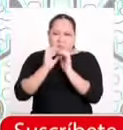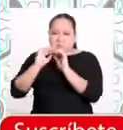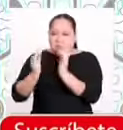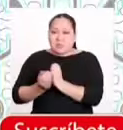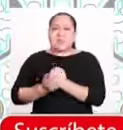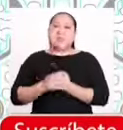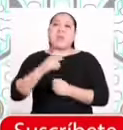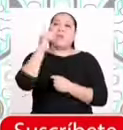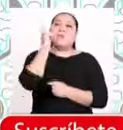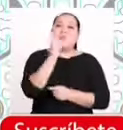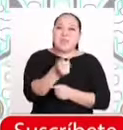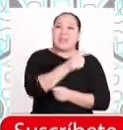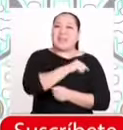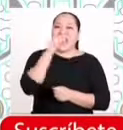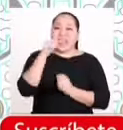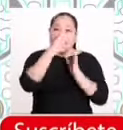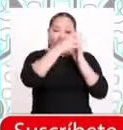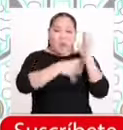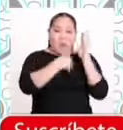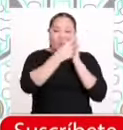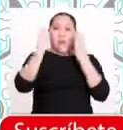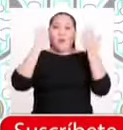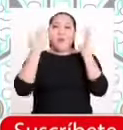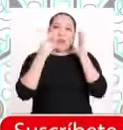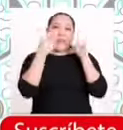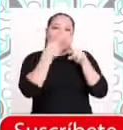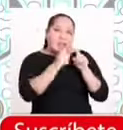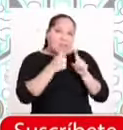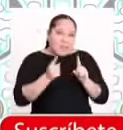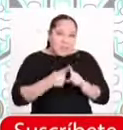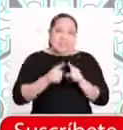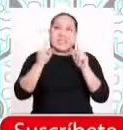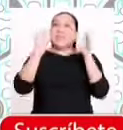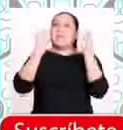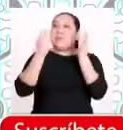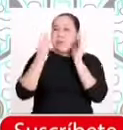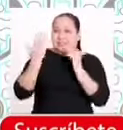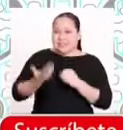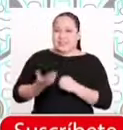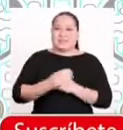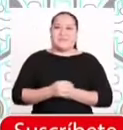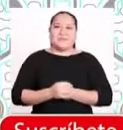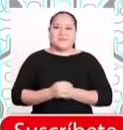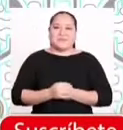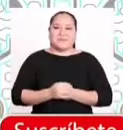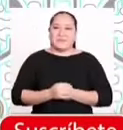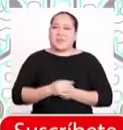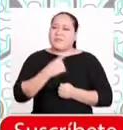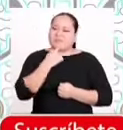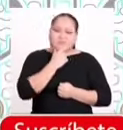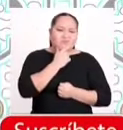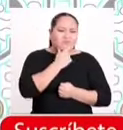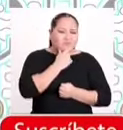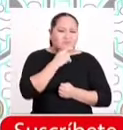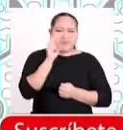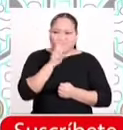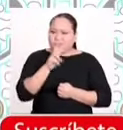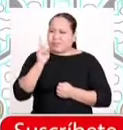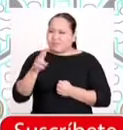¡Muy bien! Ahí lo tienen. Un cuadro comparativo con sus diferencias y semejanzas. Ahora que lo veo tan